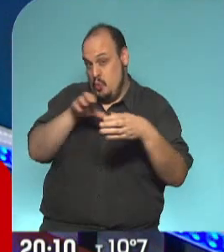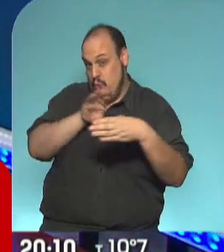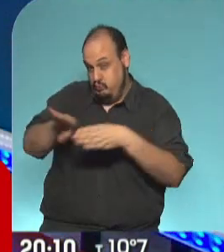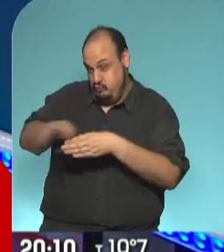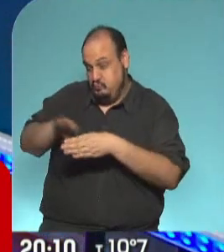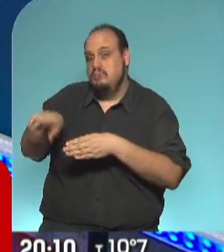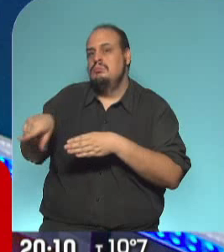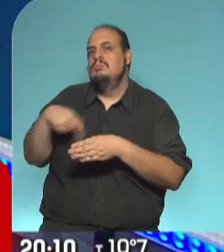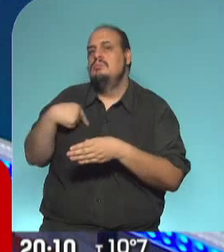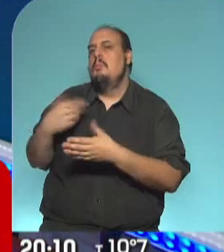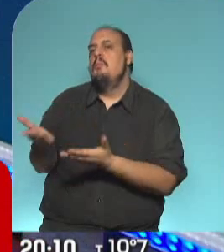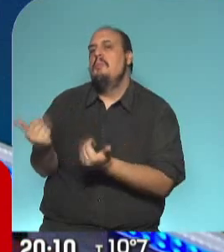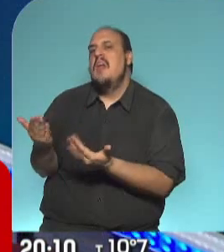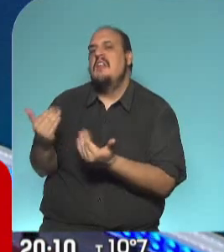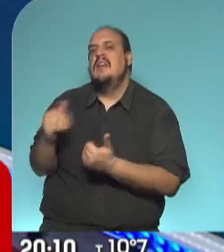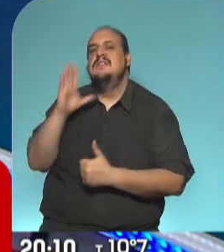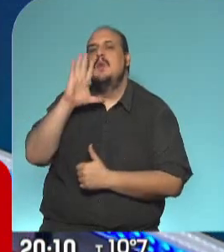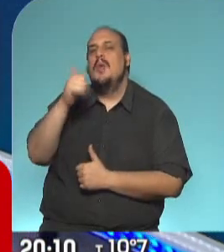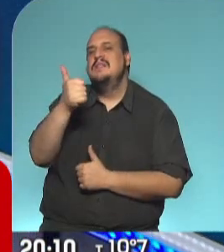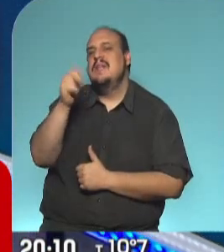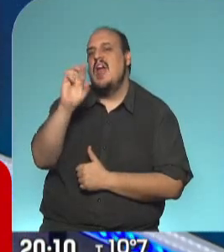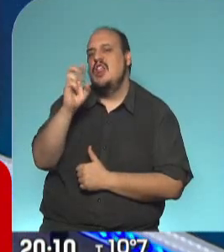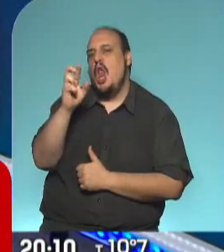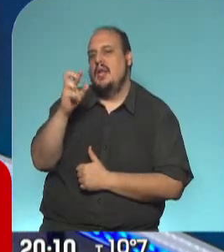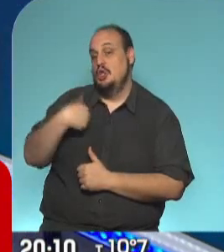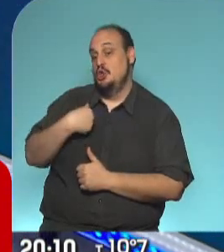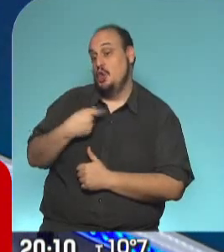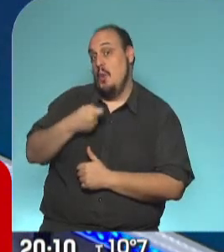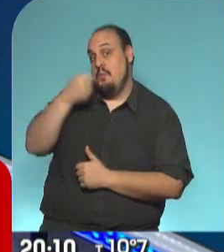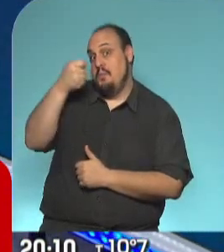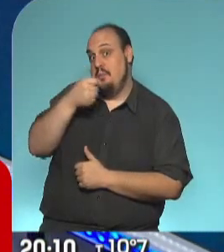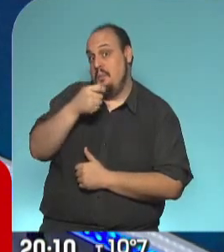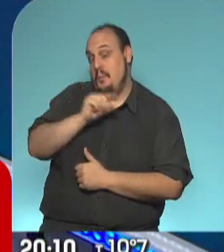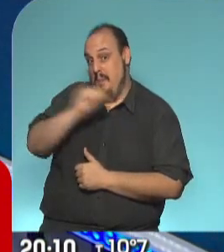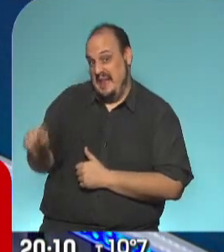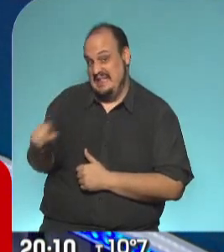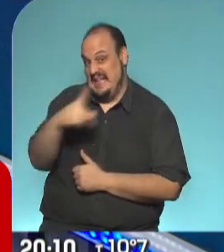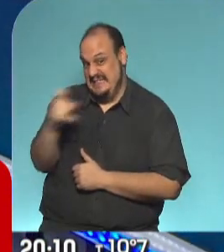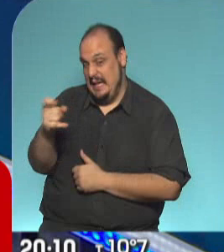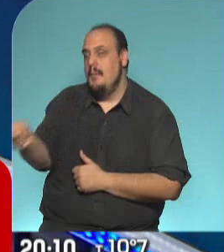oficial, pretendían pagar $56 cada 100. Es decir, que estamos hablando de